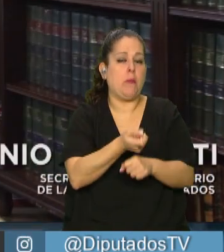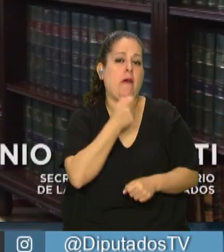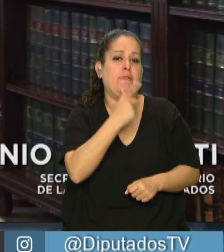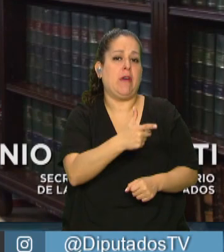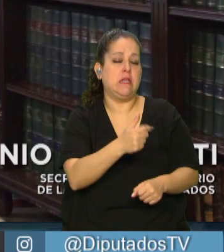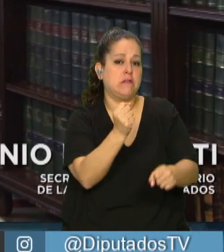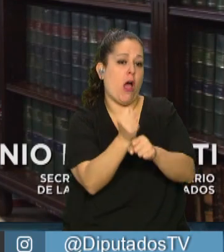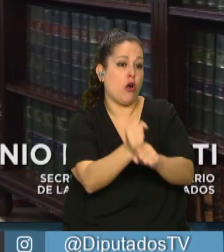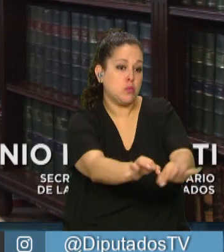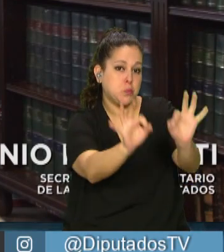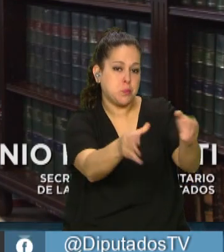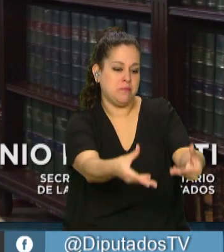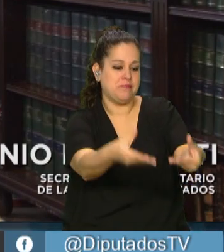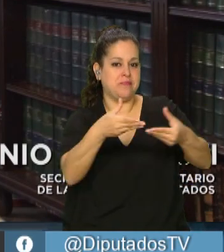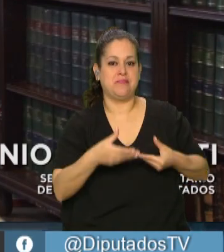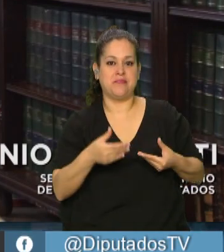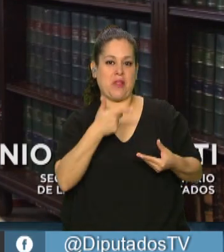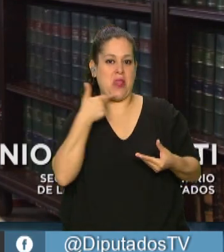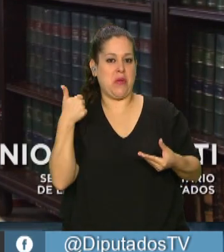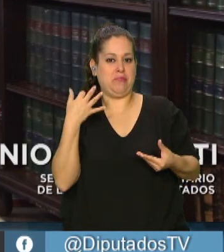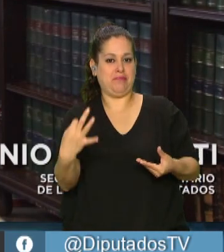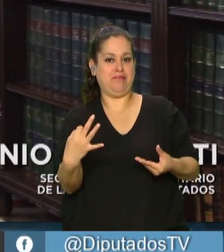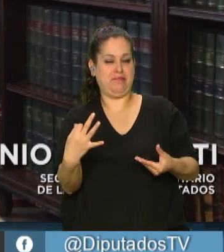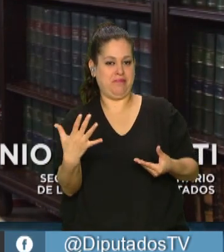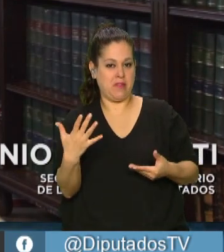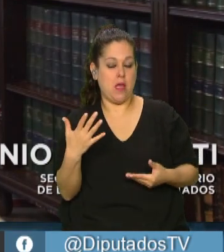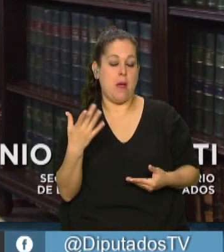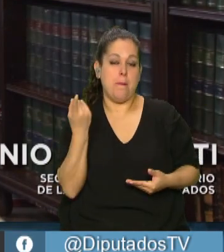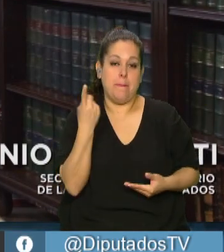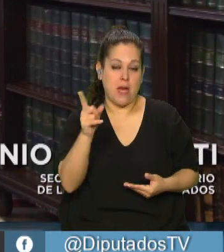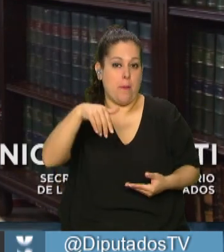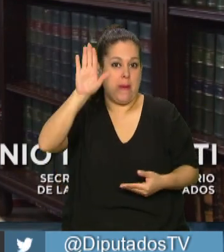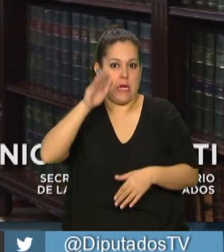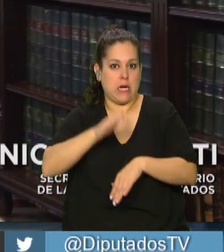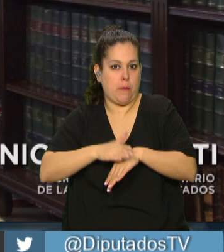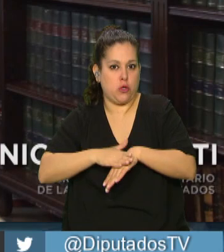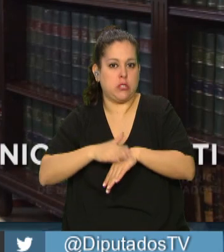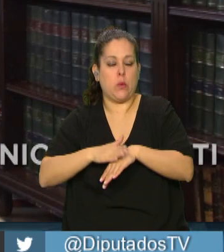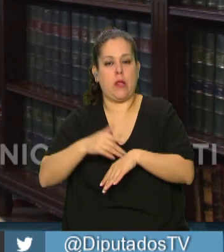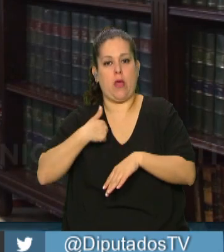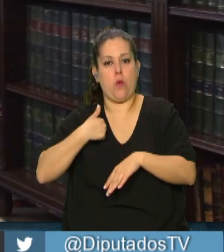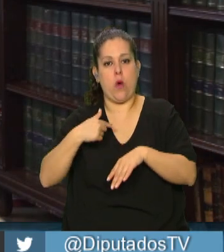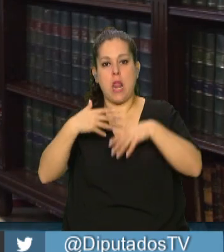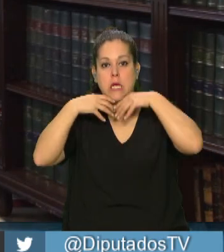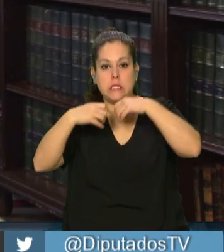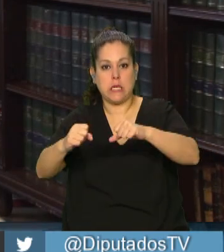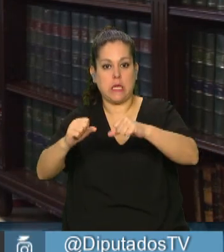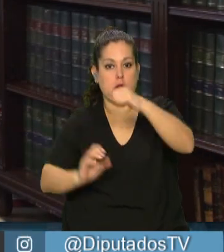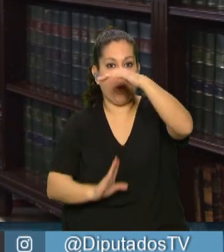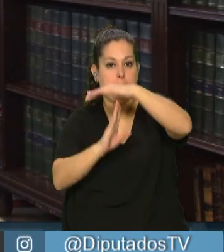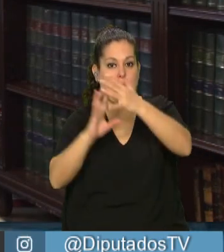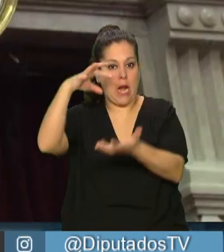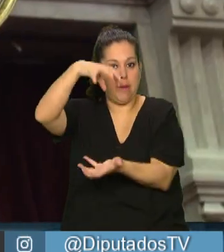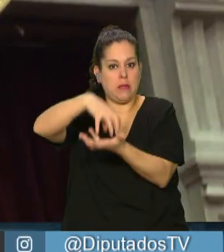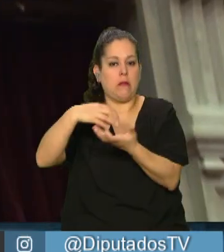bandeja. Pero yo te diría que la responsabilidad más seria de cualquier secretario parlamentario